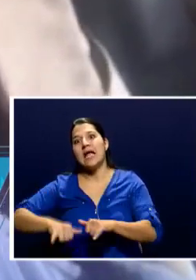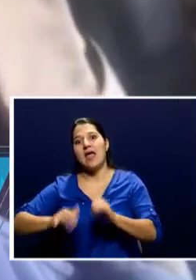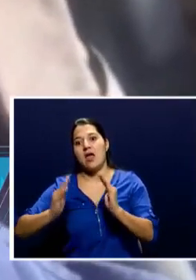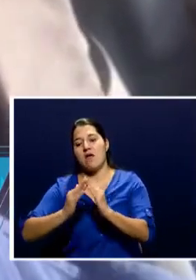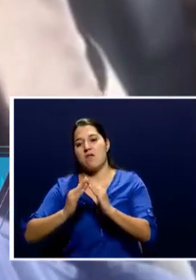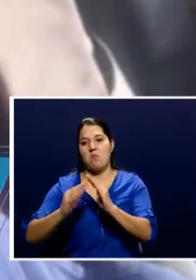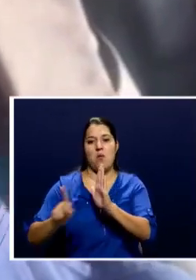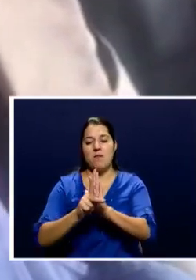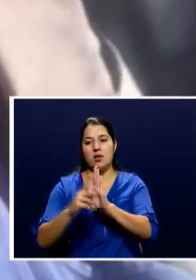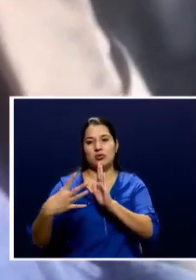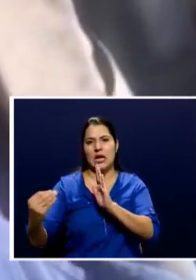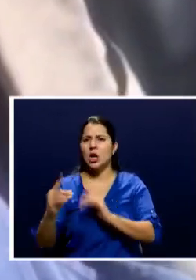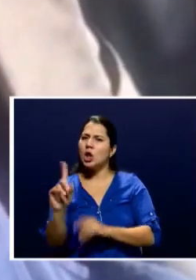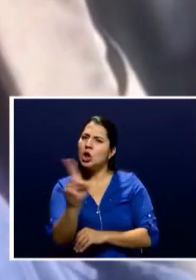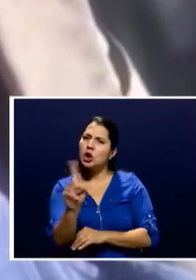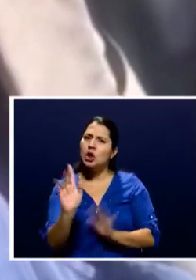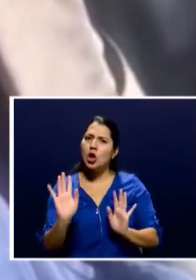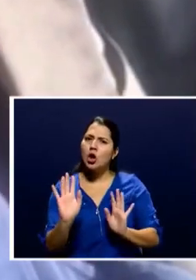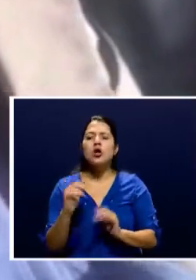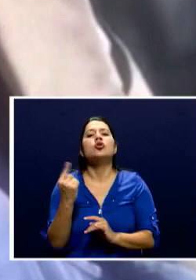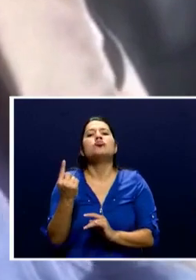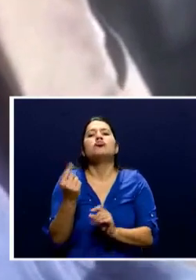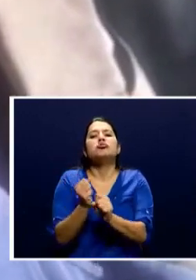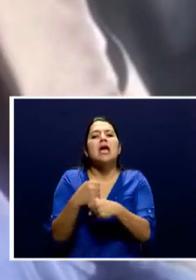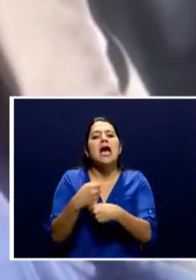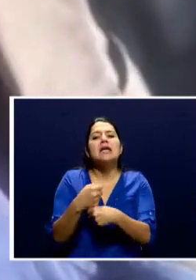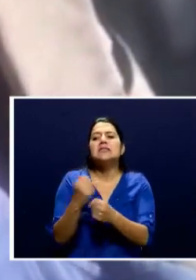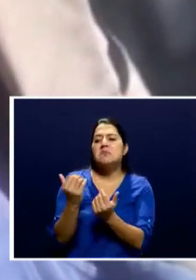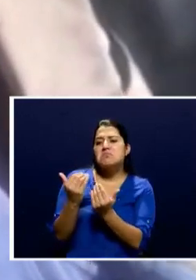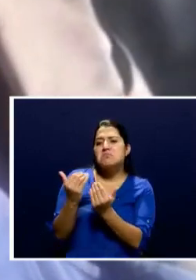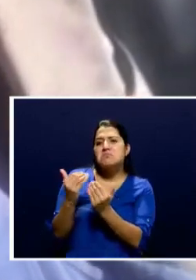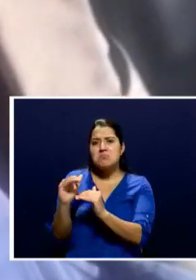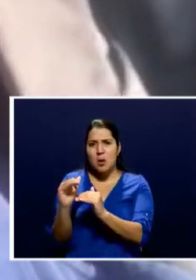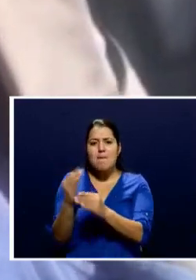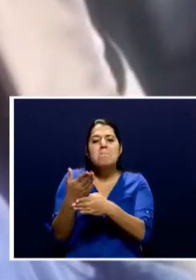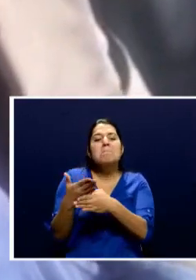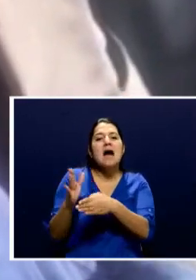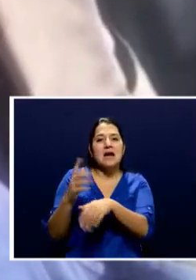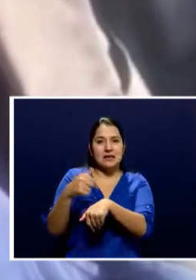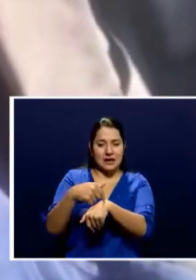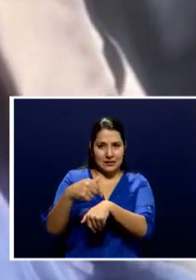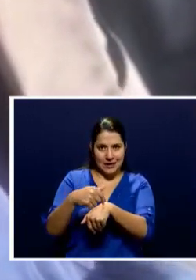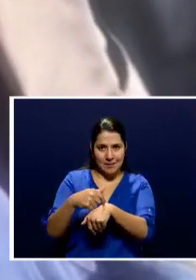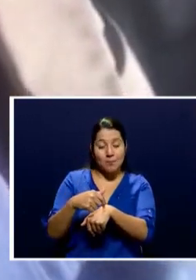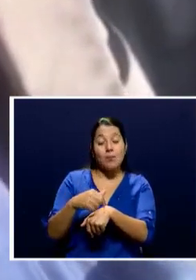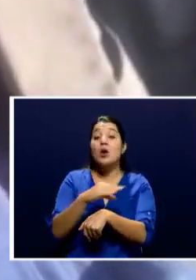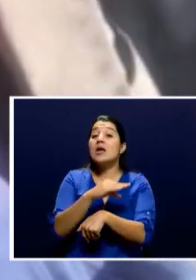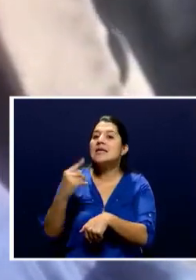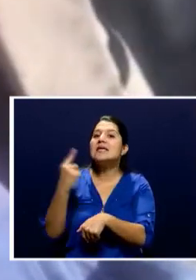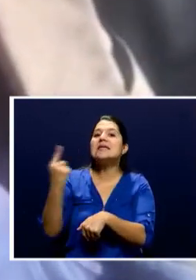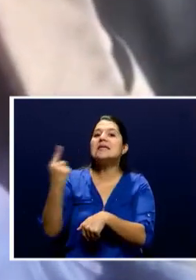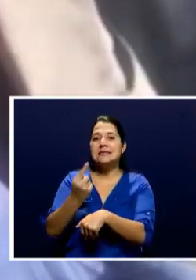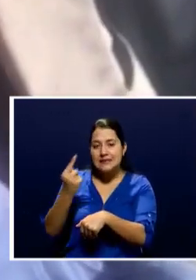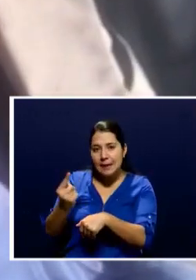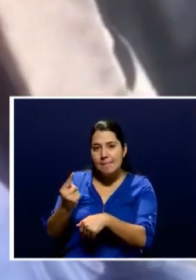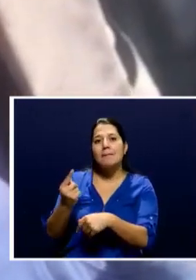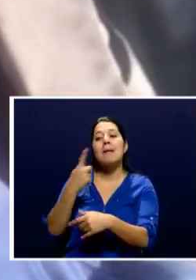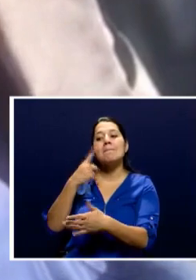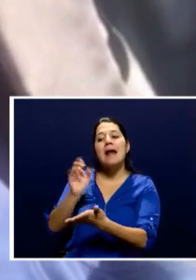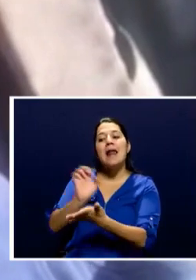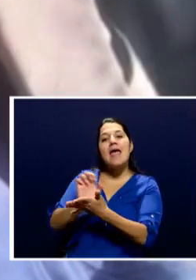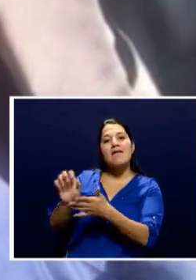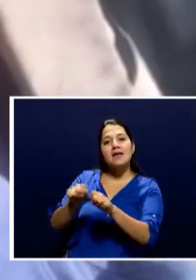salir de los domicilios, sino que se está haciendo de manera limitada y proporcional a la intención fundamental, que es evitar la